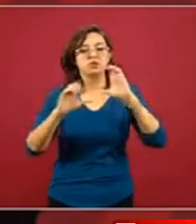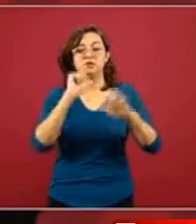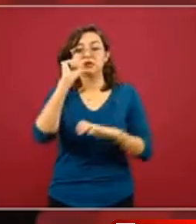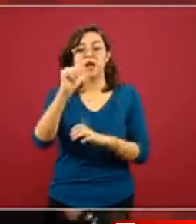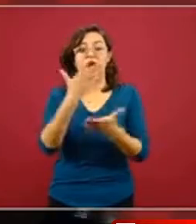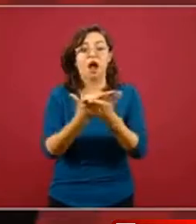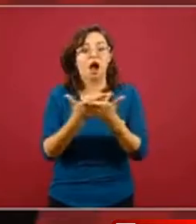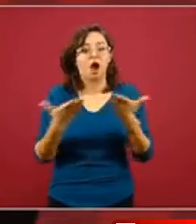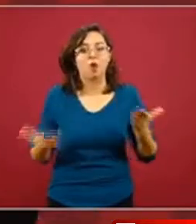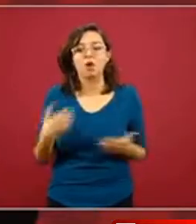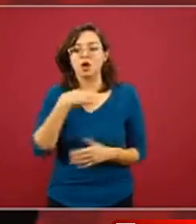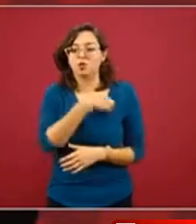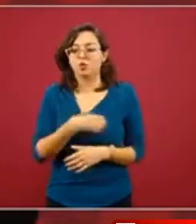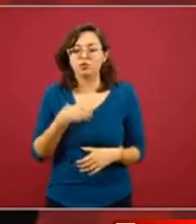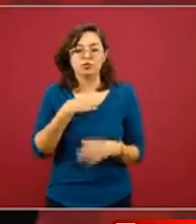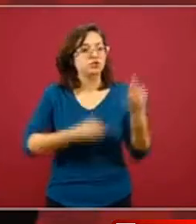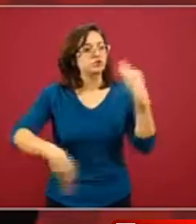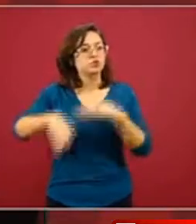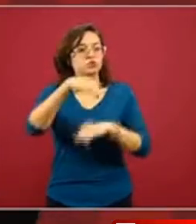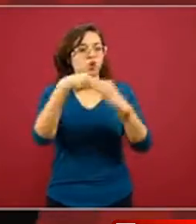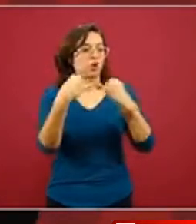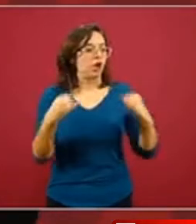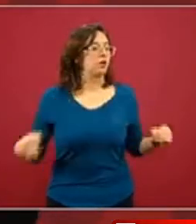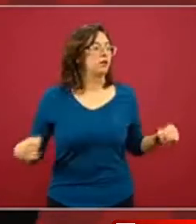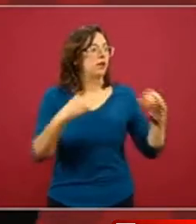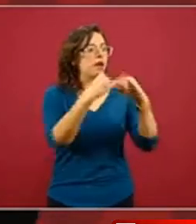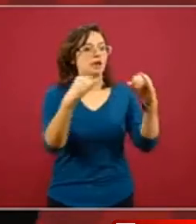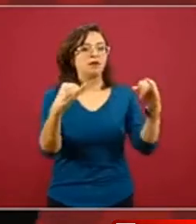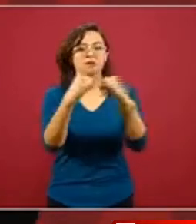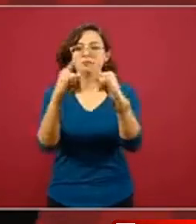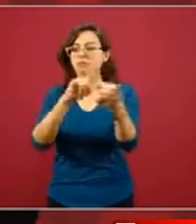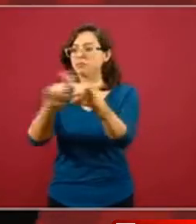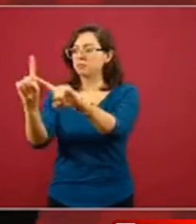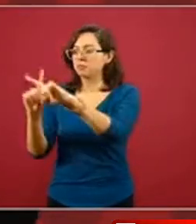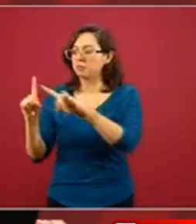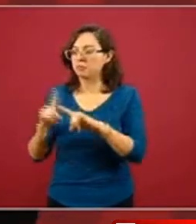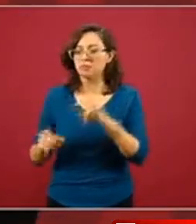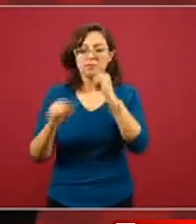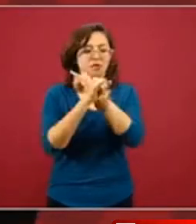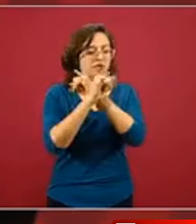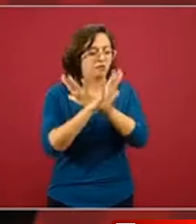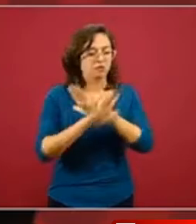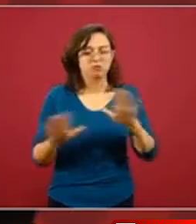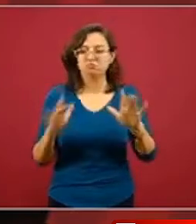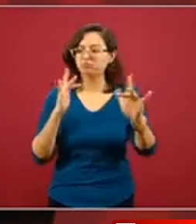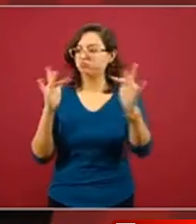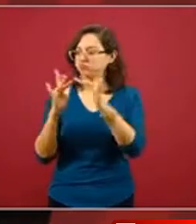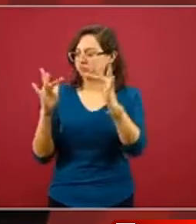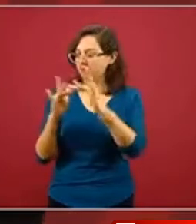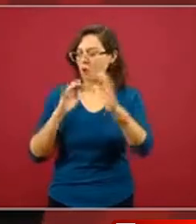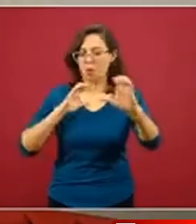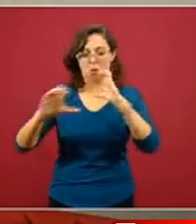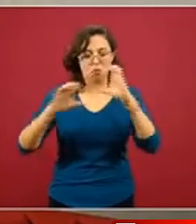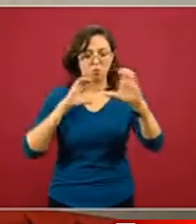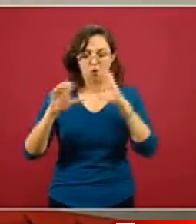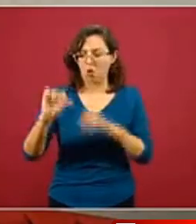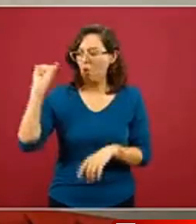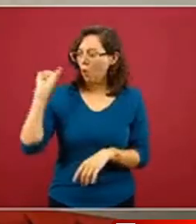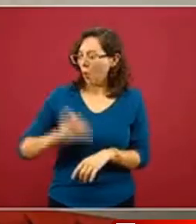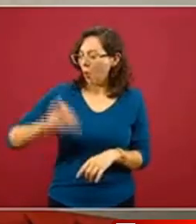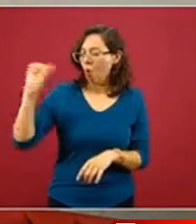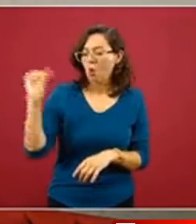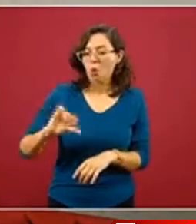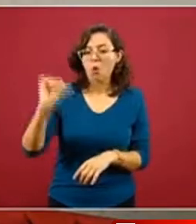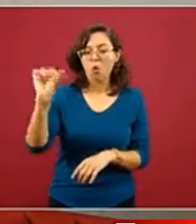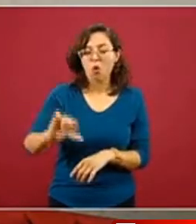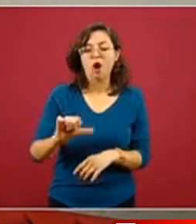contentos de que existe una comunicación muy fluida, al grado que el intercambio de información ocurre en tiempo real. Esta red negativa, originalmente